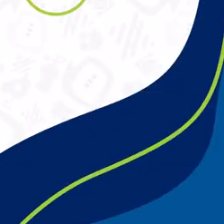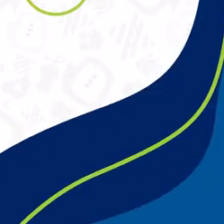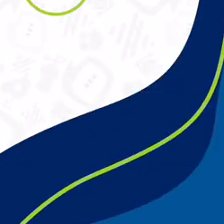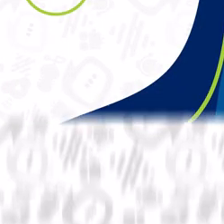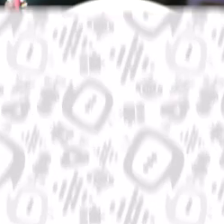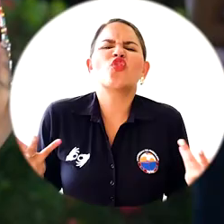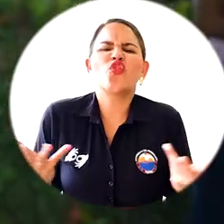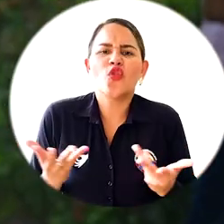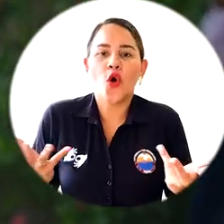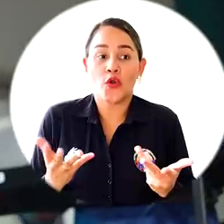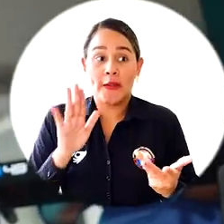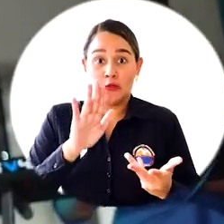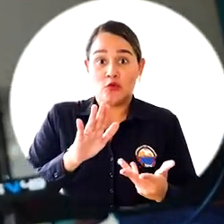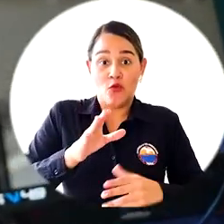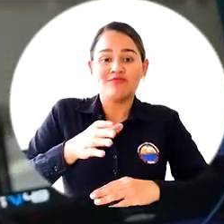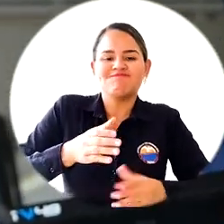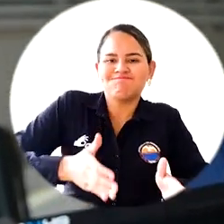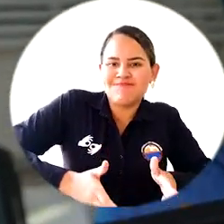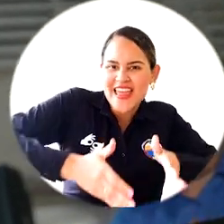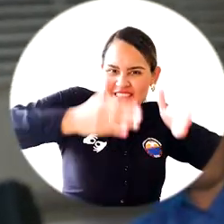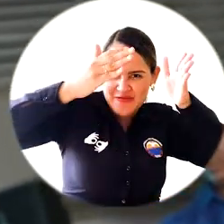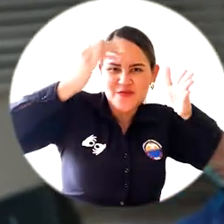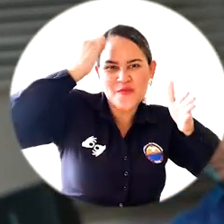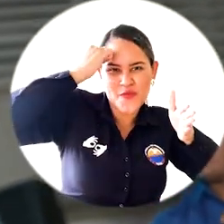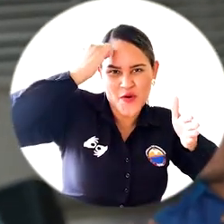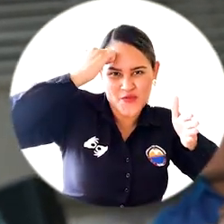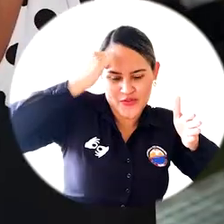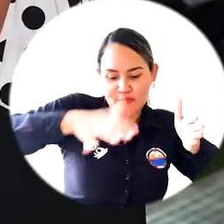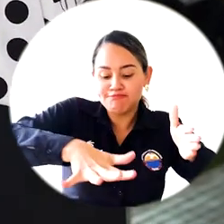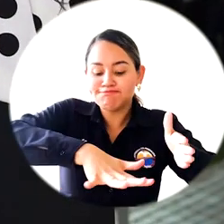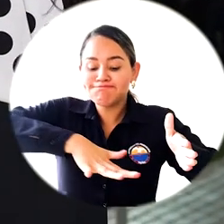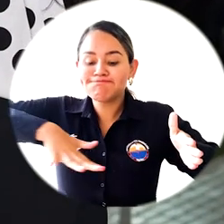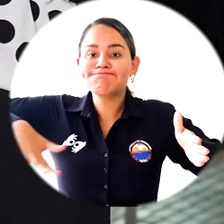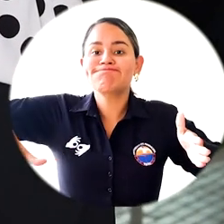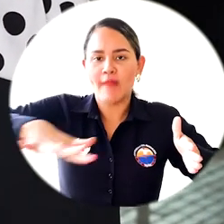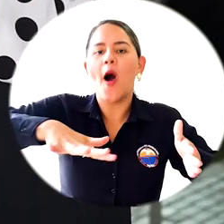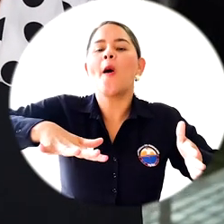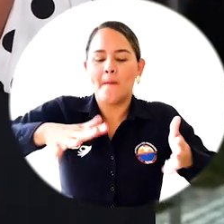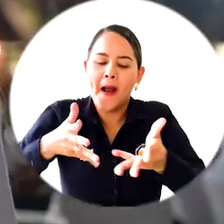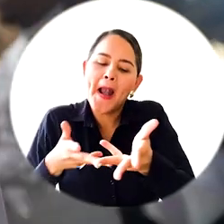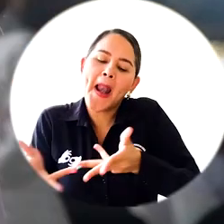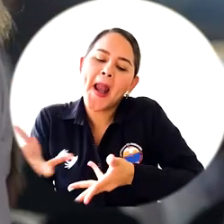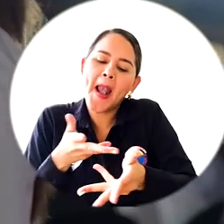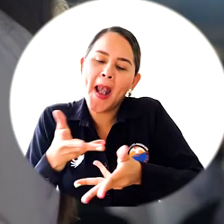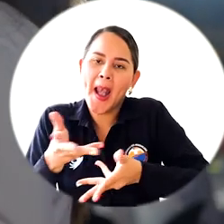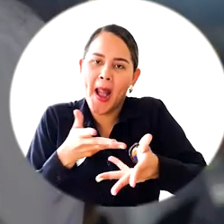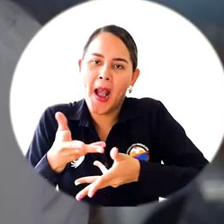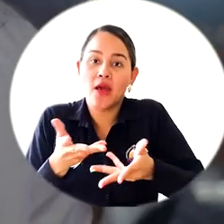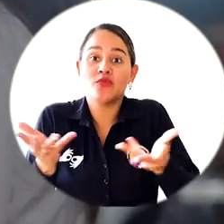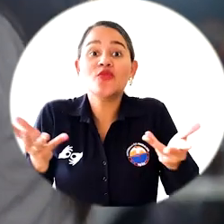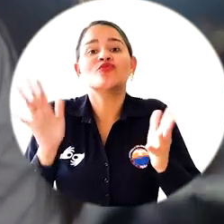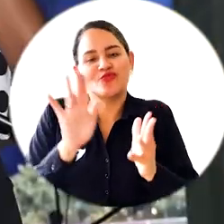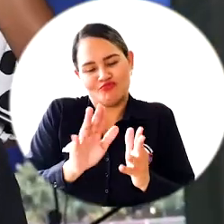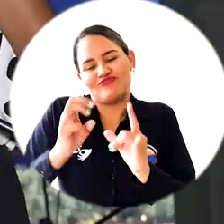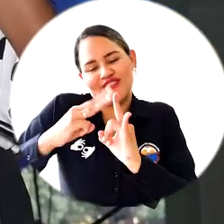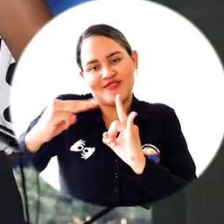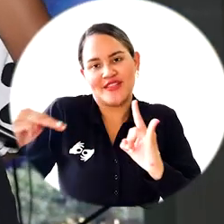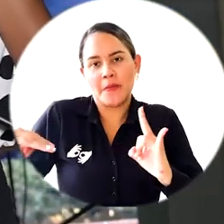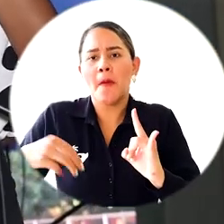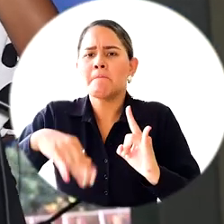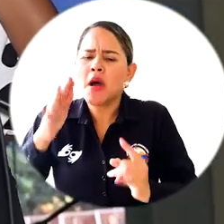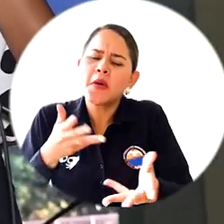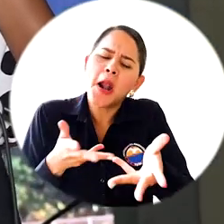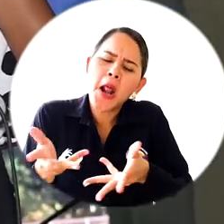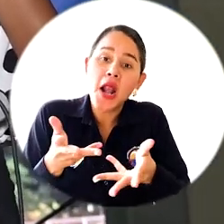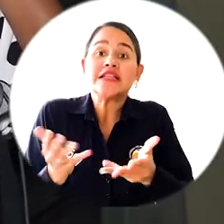el evento se realizó en el jardín del edificio docente Ricardo Villalobos rico del Campus principal la programación de esta